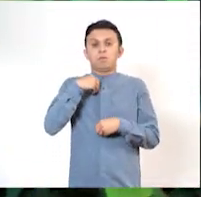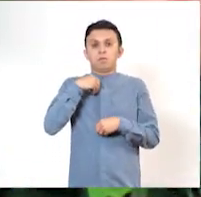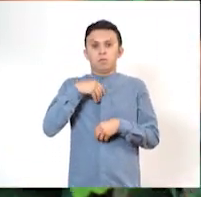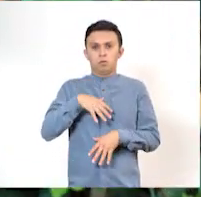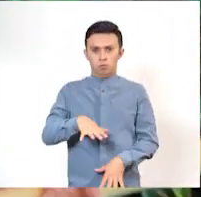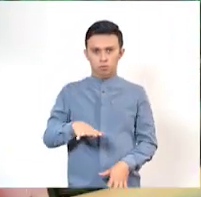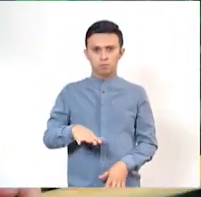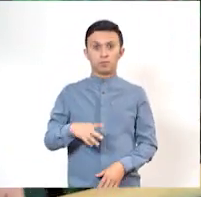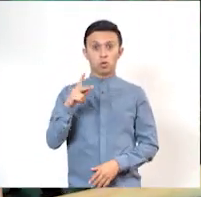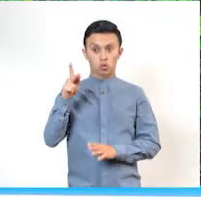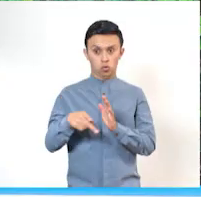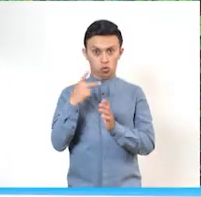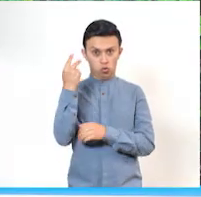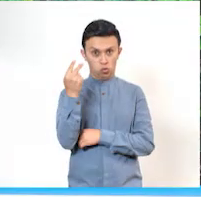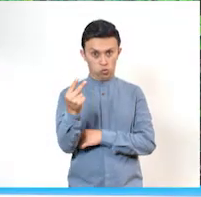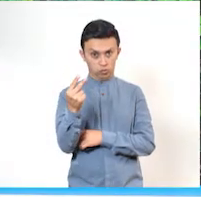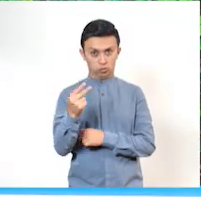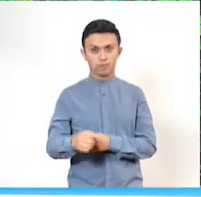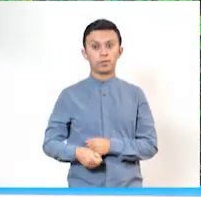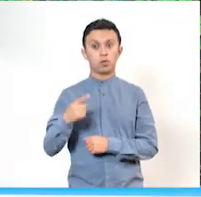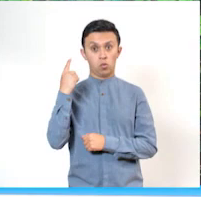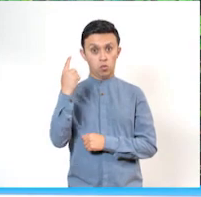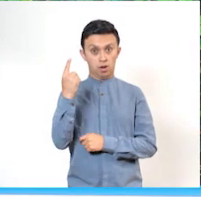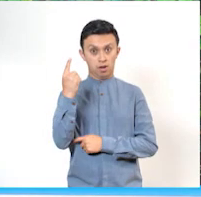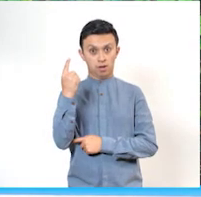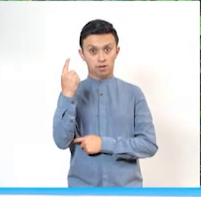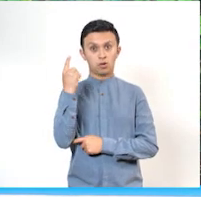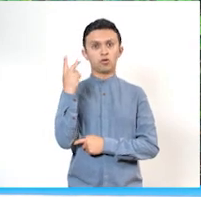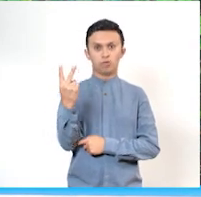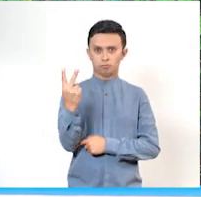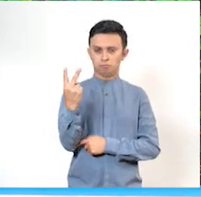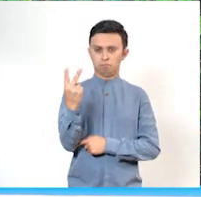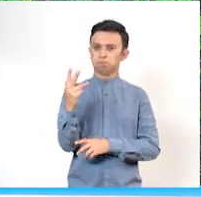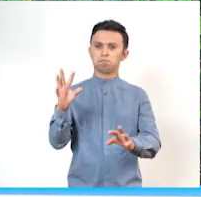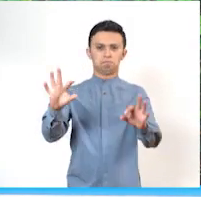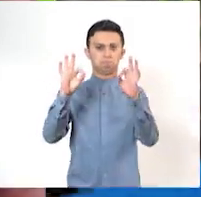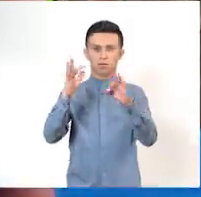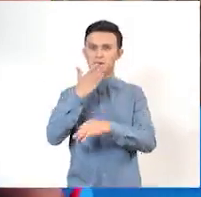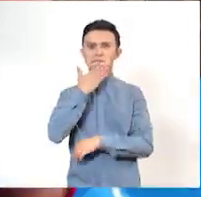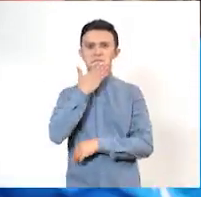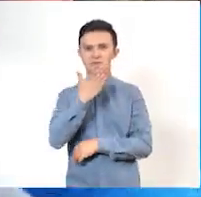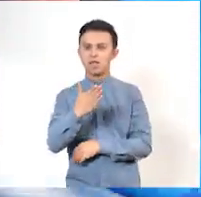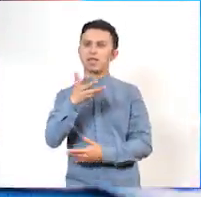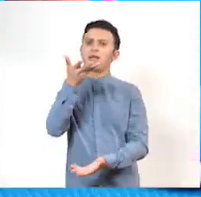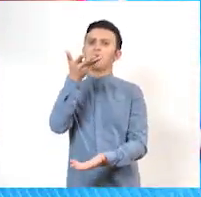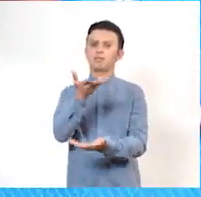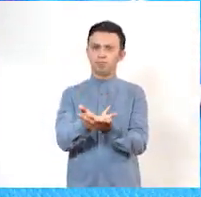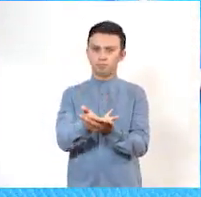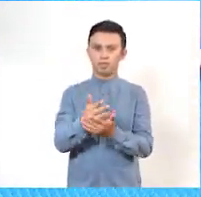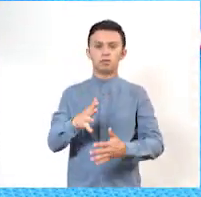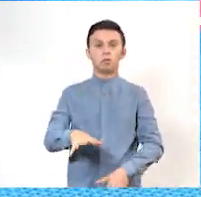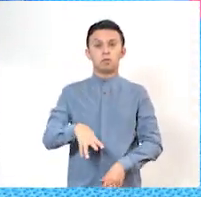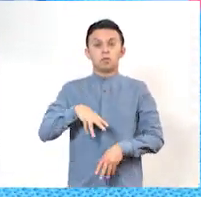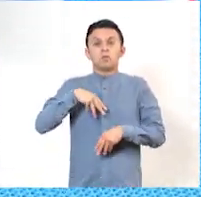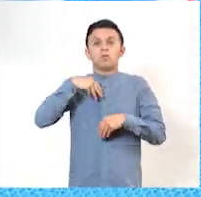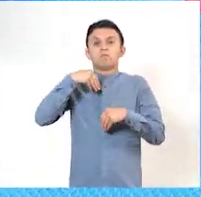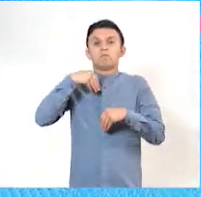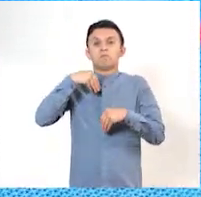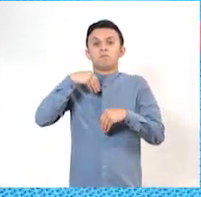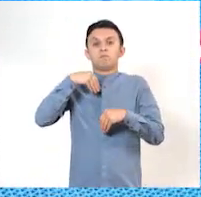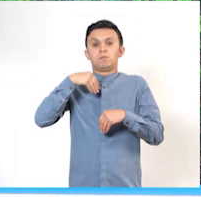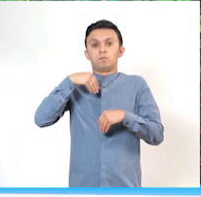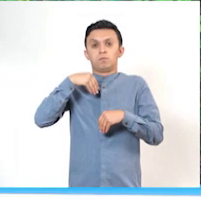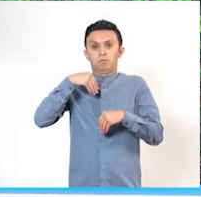Respiramos. 2 más. 1, 2. Bien hecho. Descansamos,